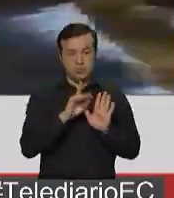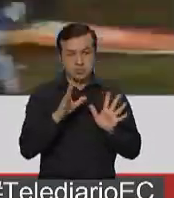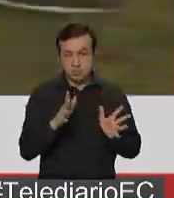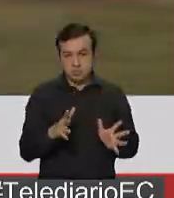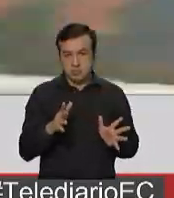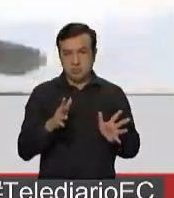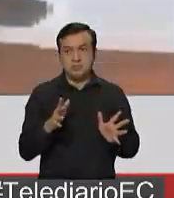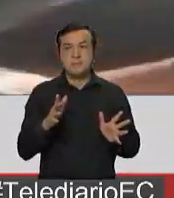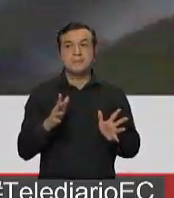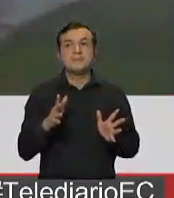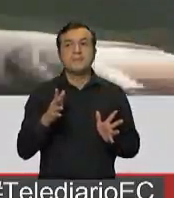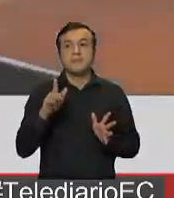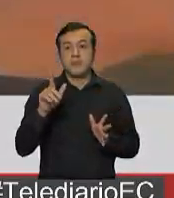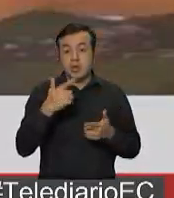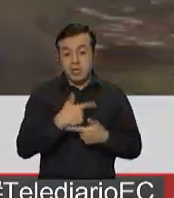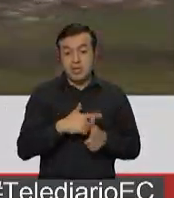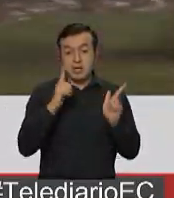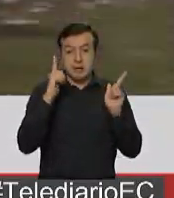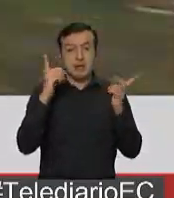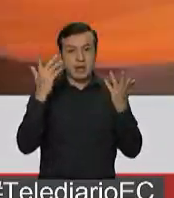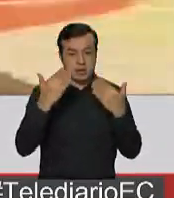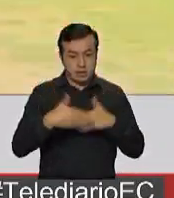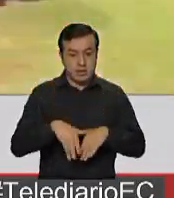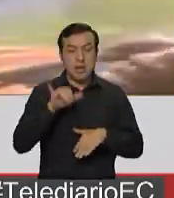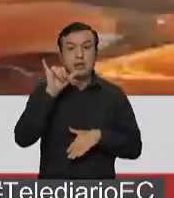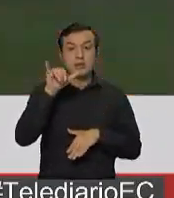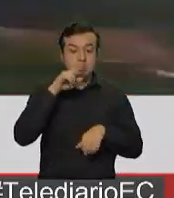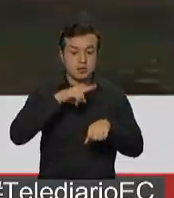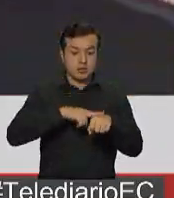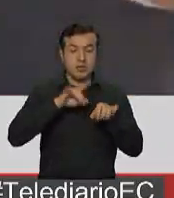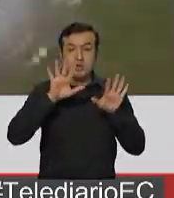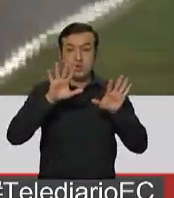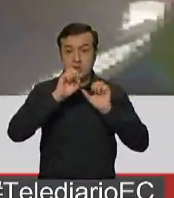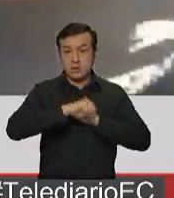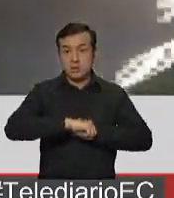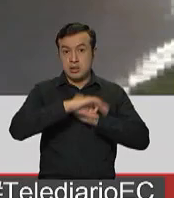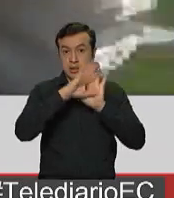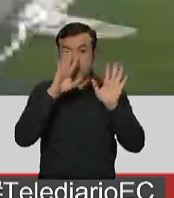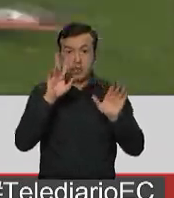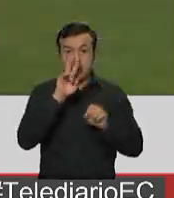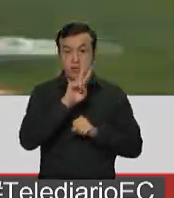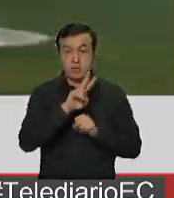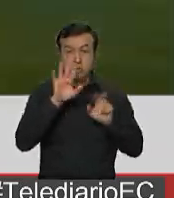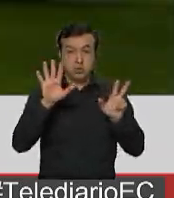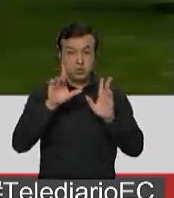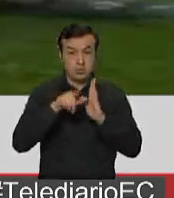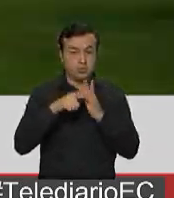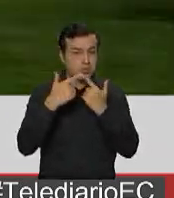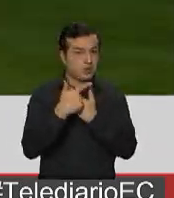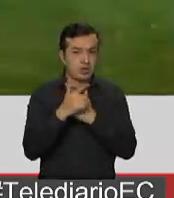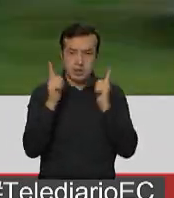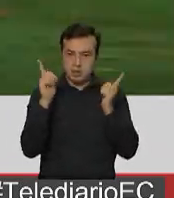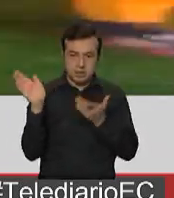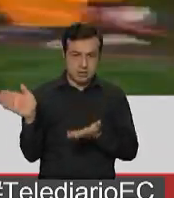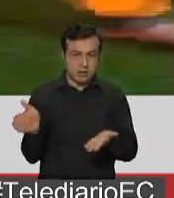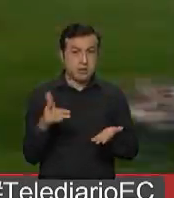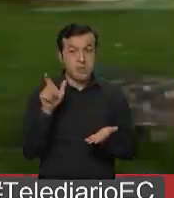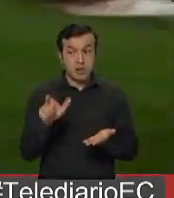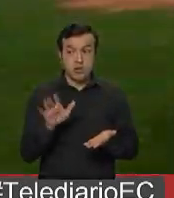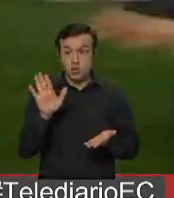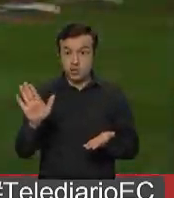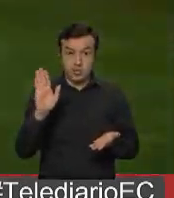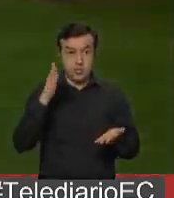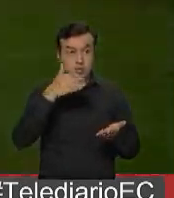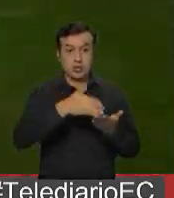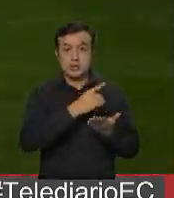notificación y salida oficial de prelibertad se cumplió este sábado a las 10 horas con 28 minutos. Ahora Zambrano deberá